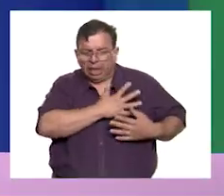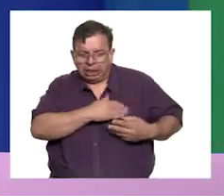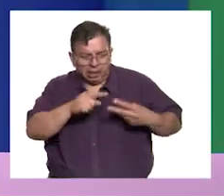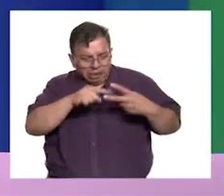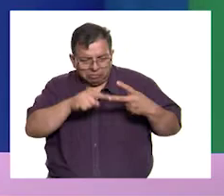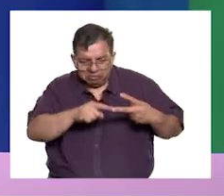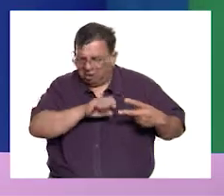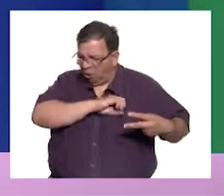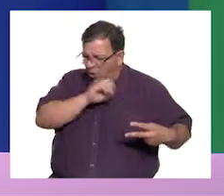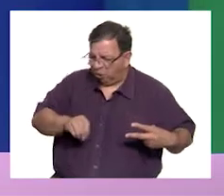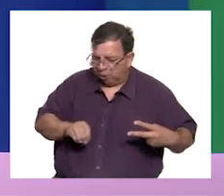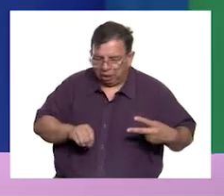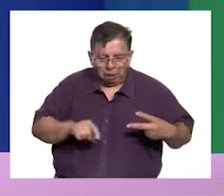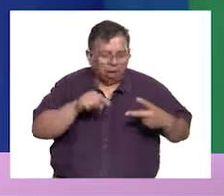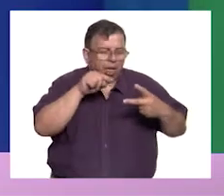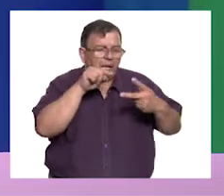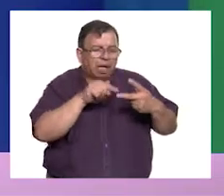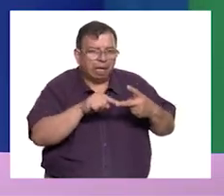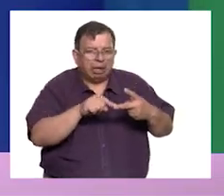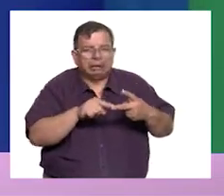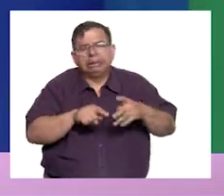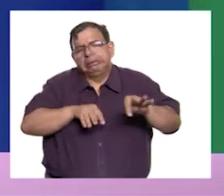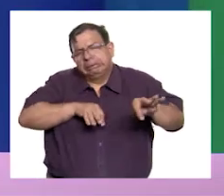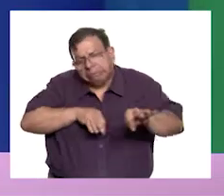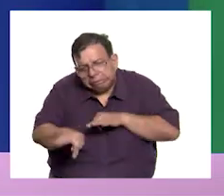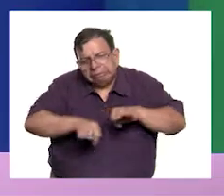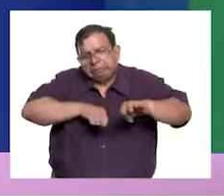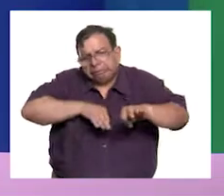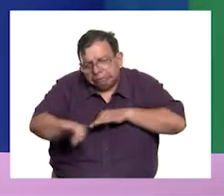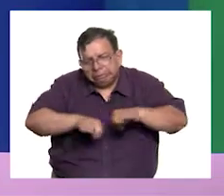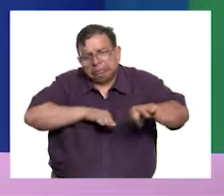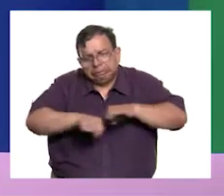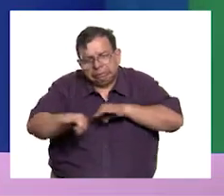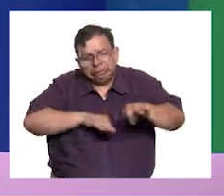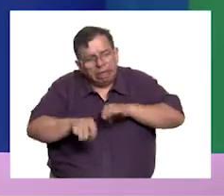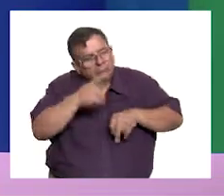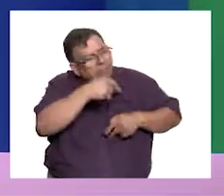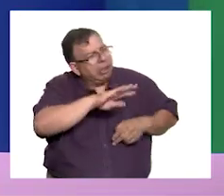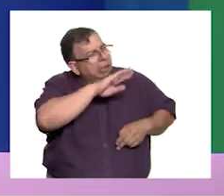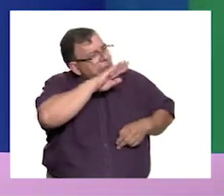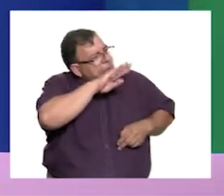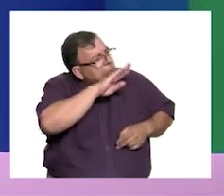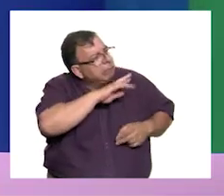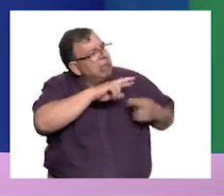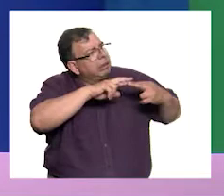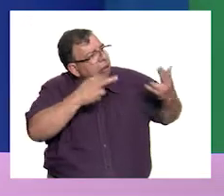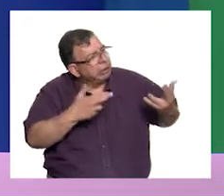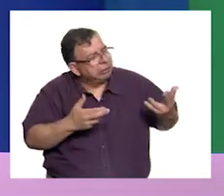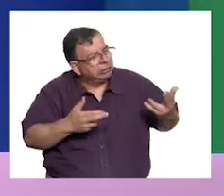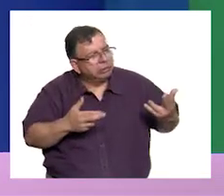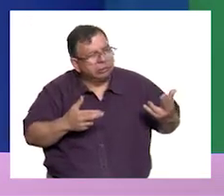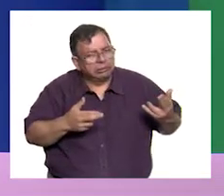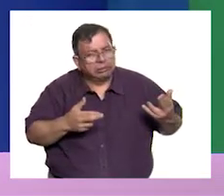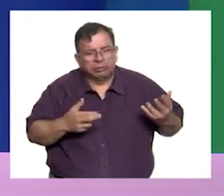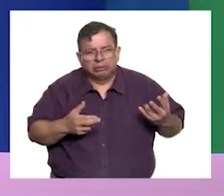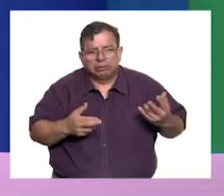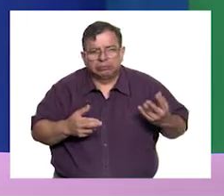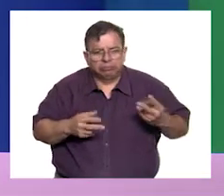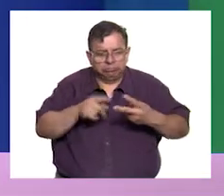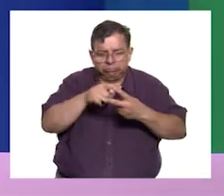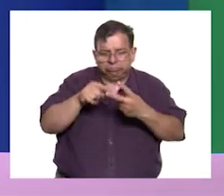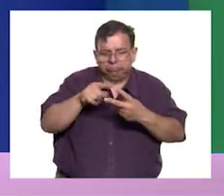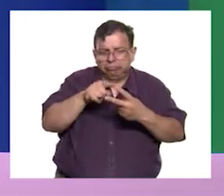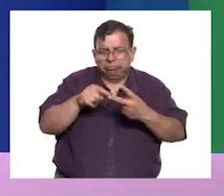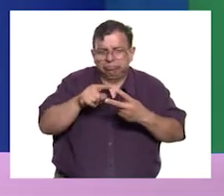Ah, y la hija menor debe trabajar duramente por su relación con la madrastra. Y las 2 hijas